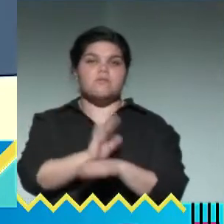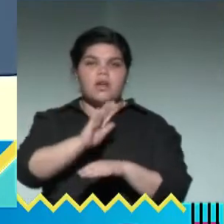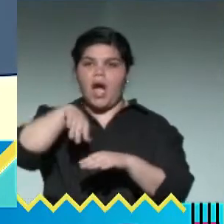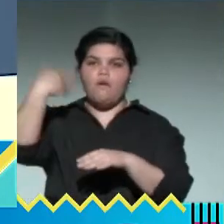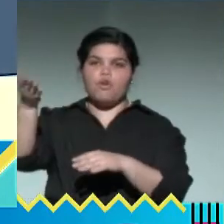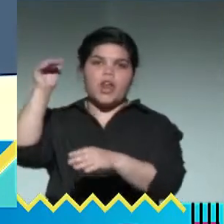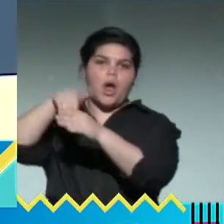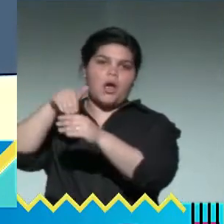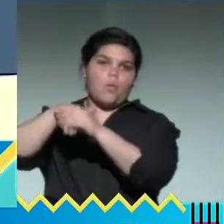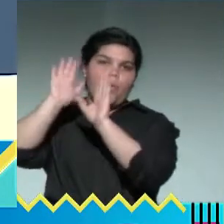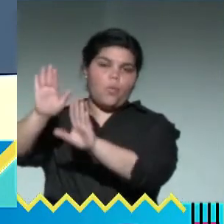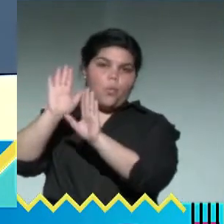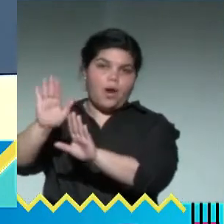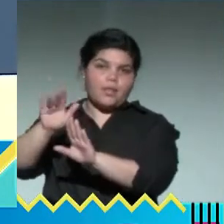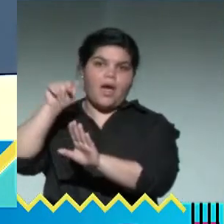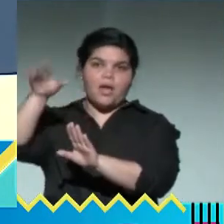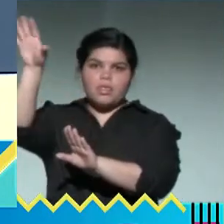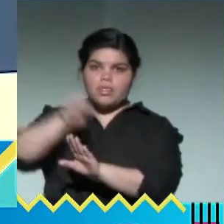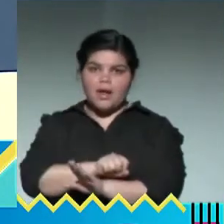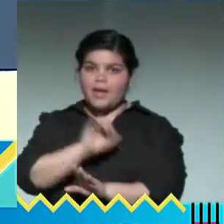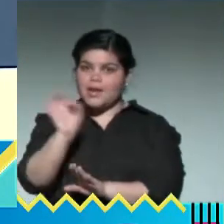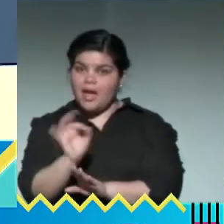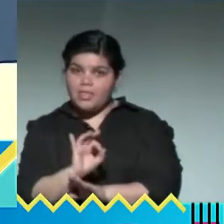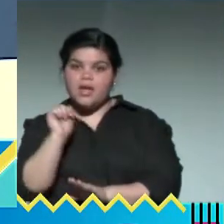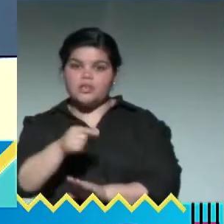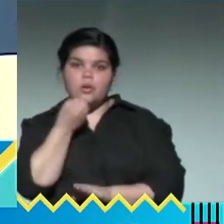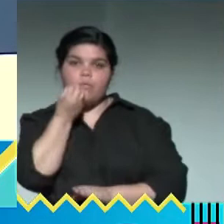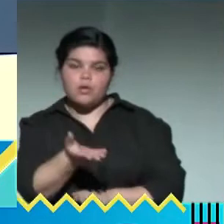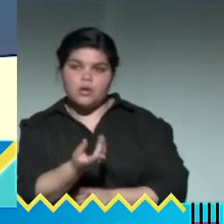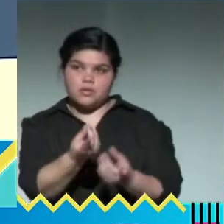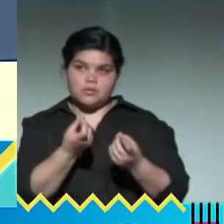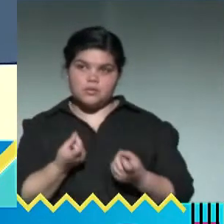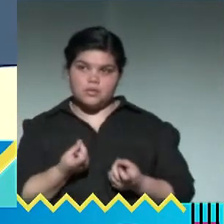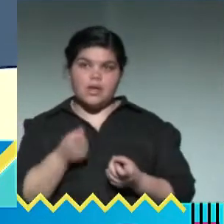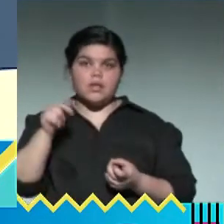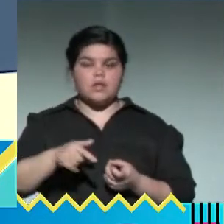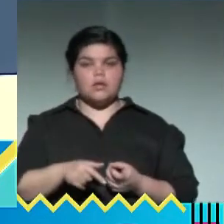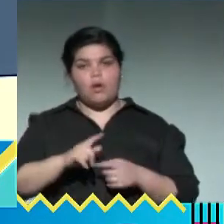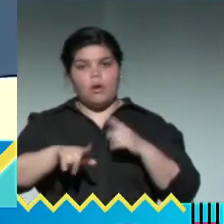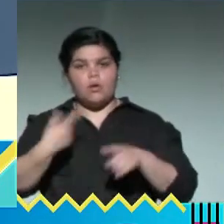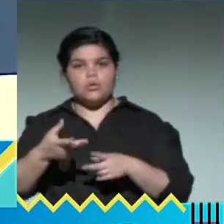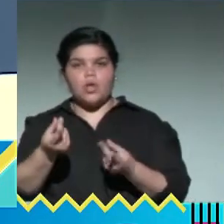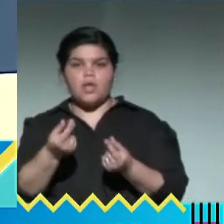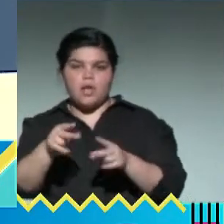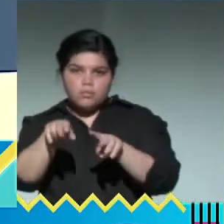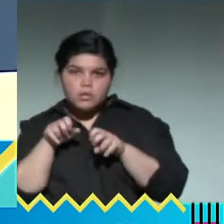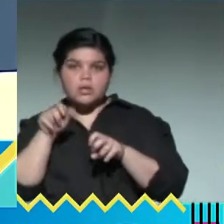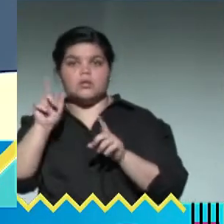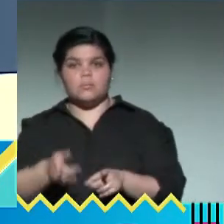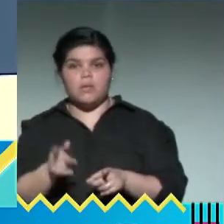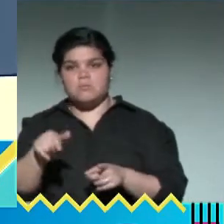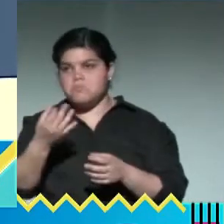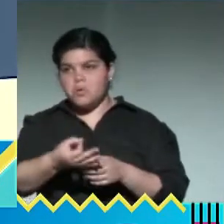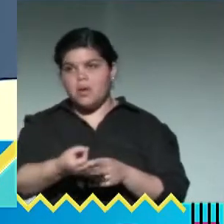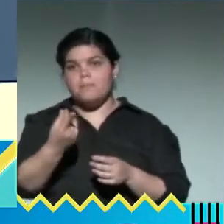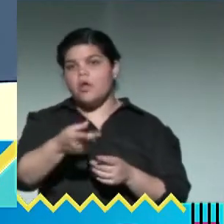ingresaron, deberían ser grabados en este momento y el sistema de retenciones me pareció bien, pero me pareció incompleto y técnicamente tiene muchísimas fallas, por ejemplo que está en peso,